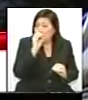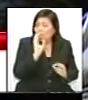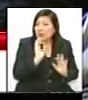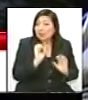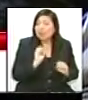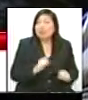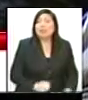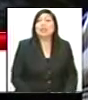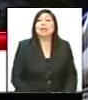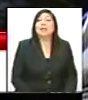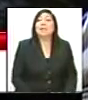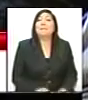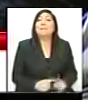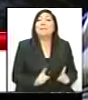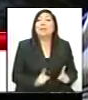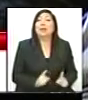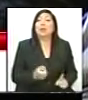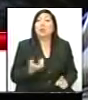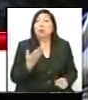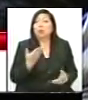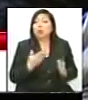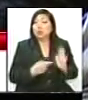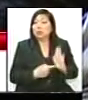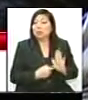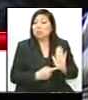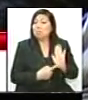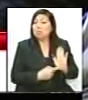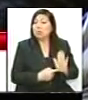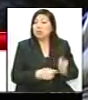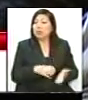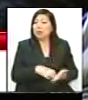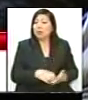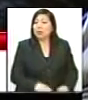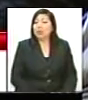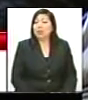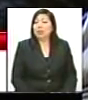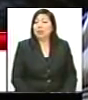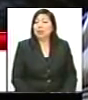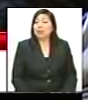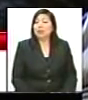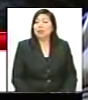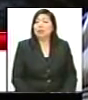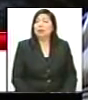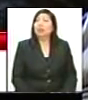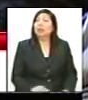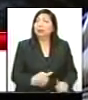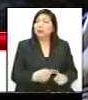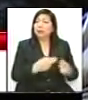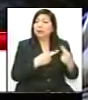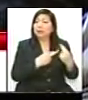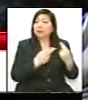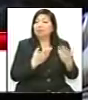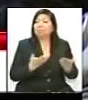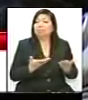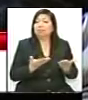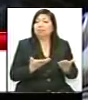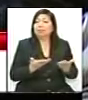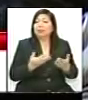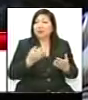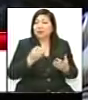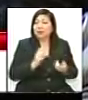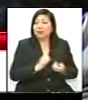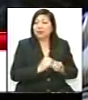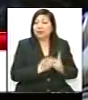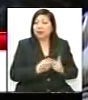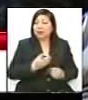sí, pero uno puede estar con su presencia mostrando al pueblo de que se asume una responsabilidad en una verdadera